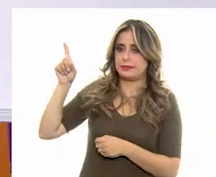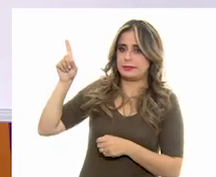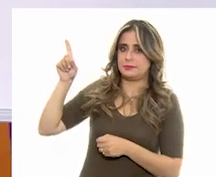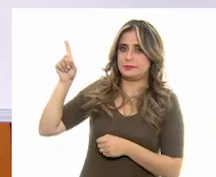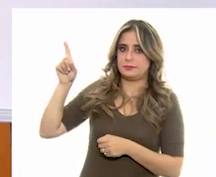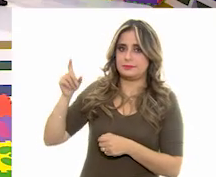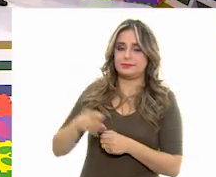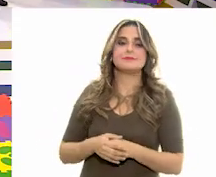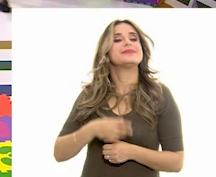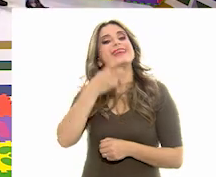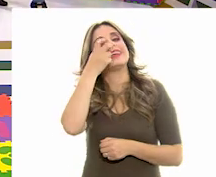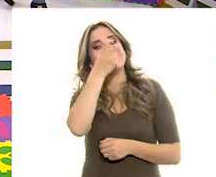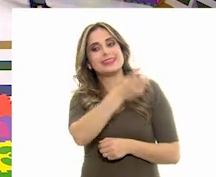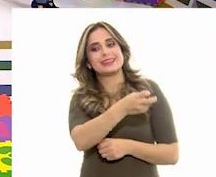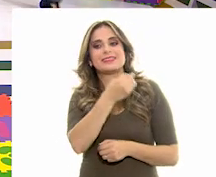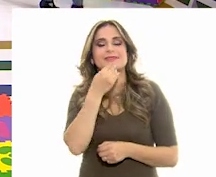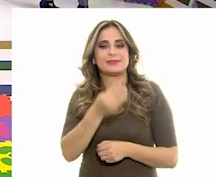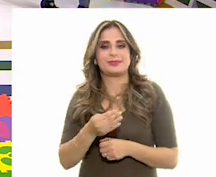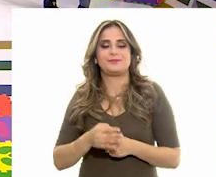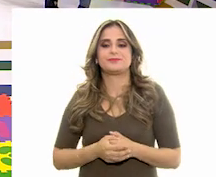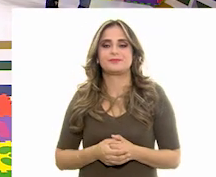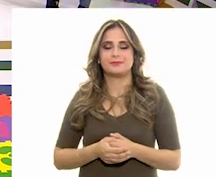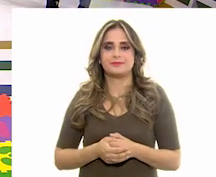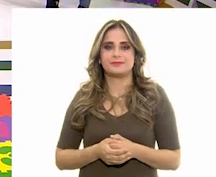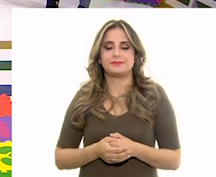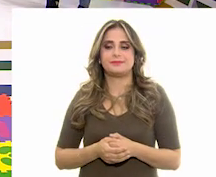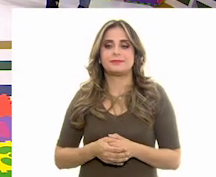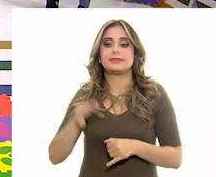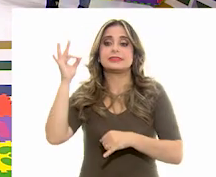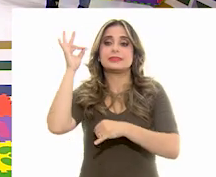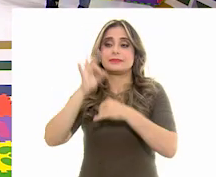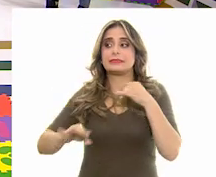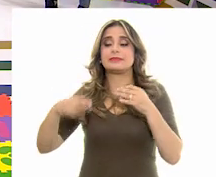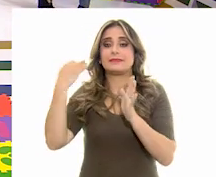infografía. Eso. Y entonces al final...